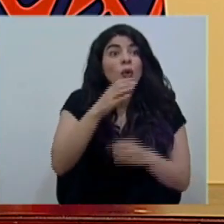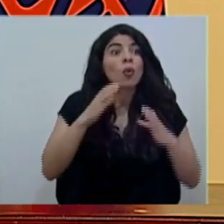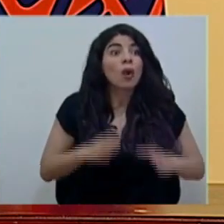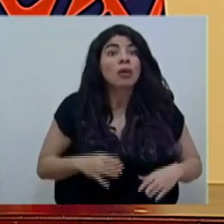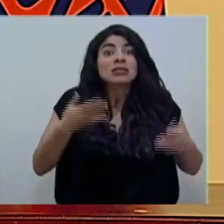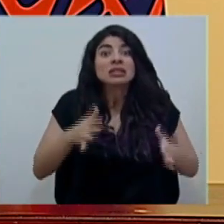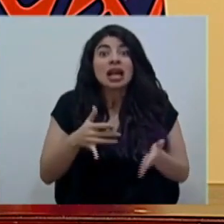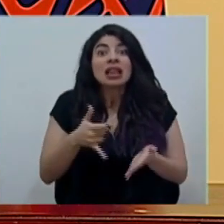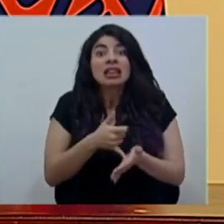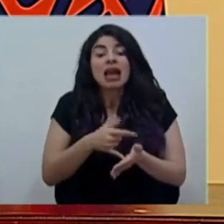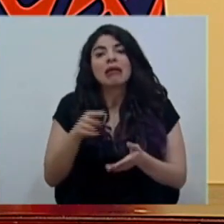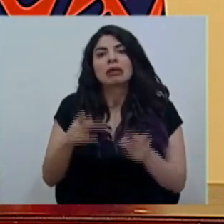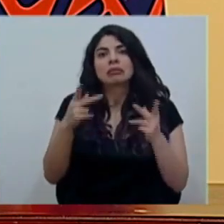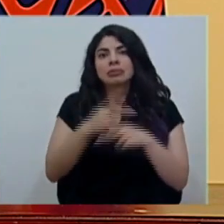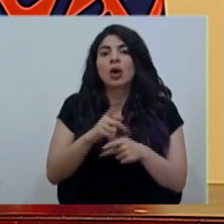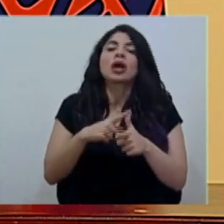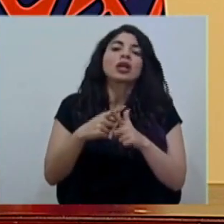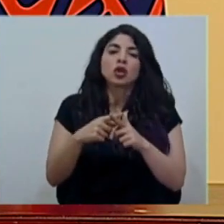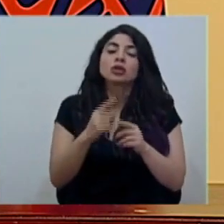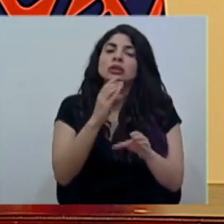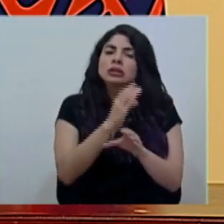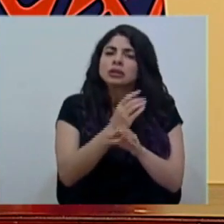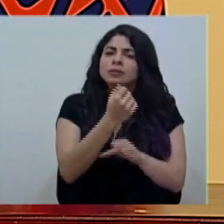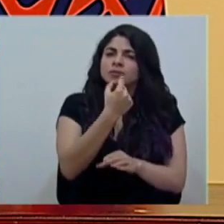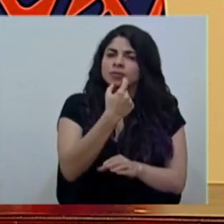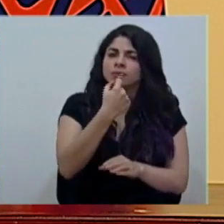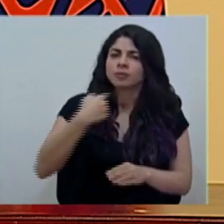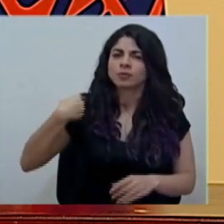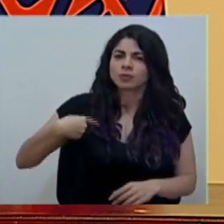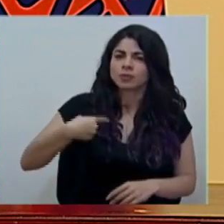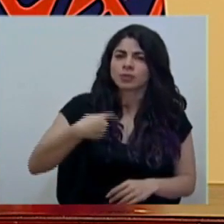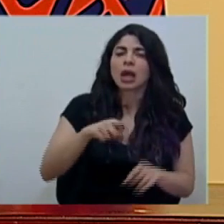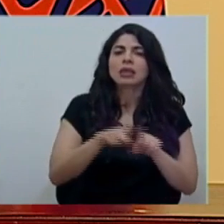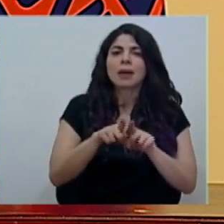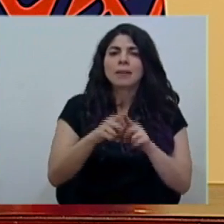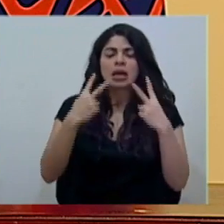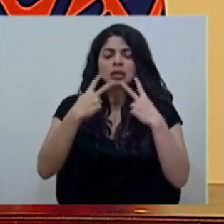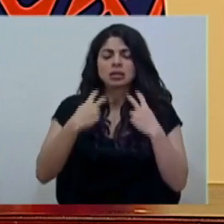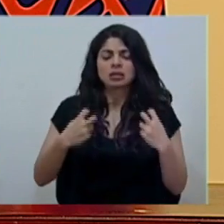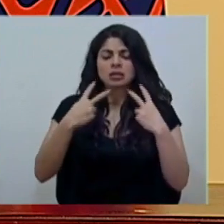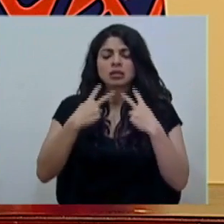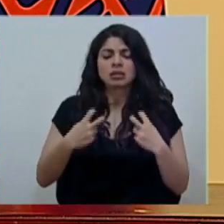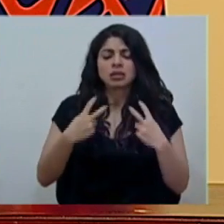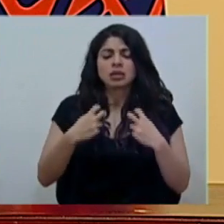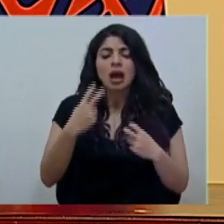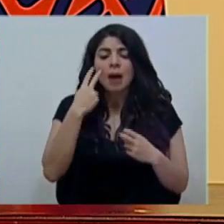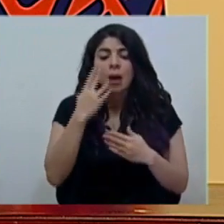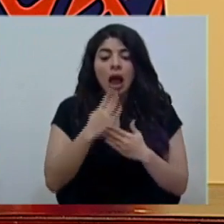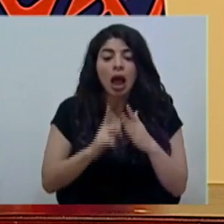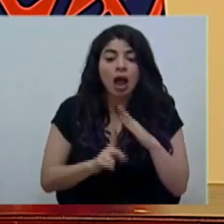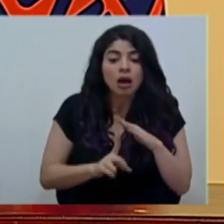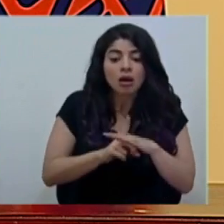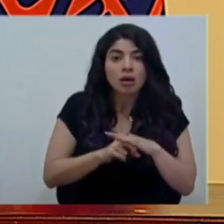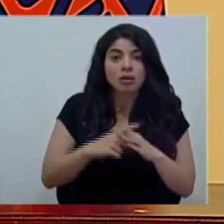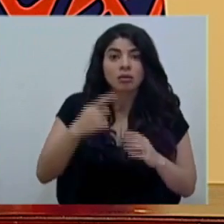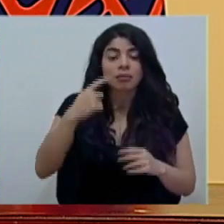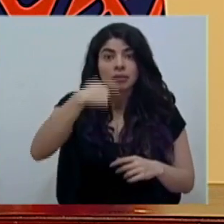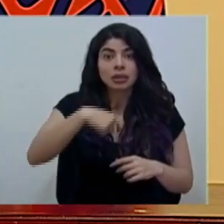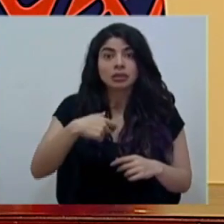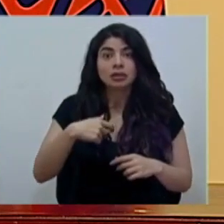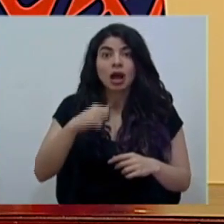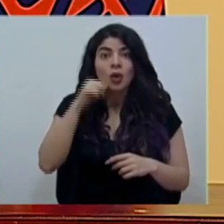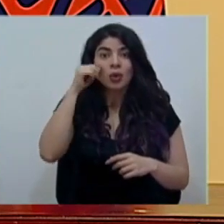Entonces, no sólo cuidamos los medicamentos, sino que cualquier evento o señal de alarma que presente el adulto mayor,